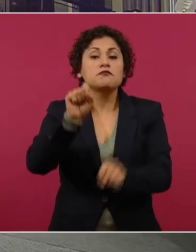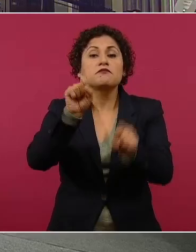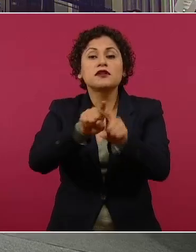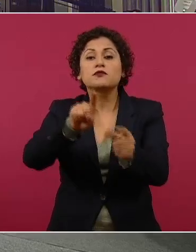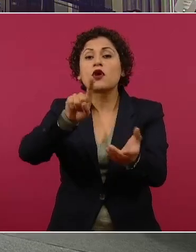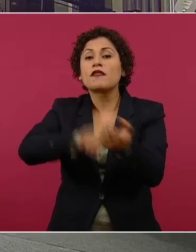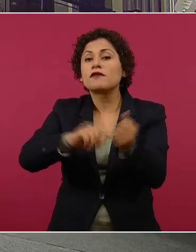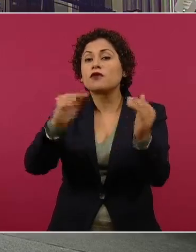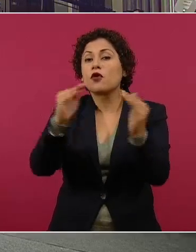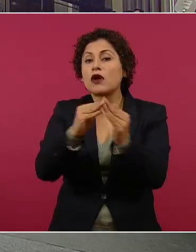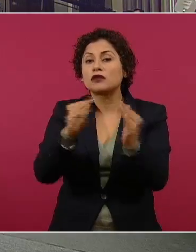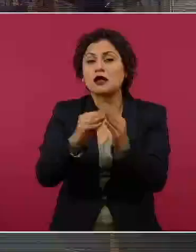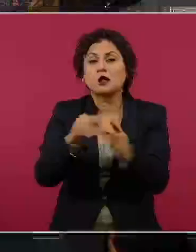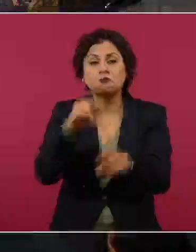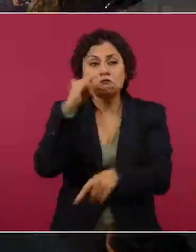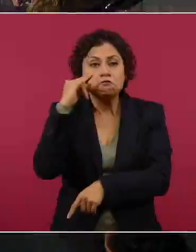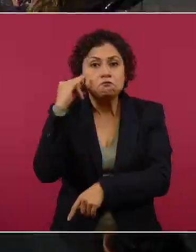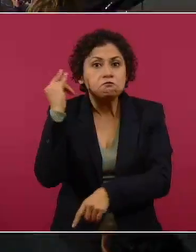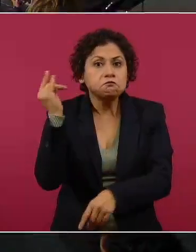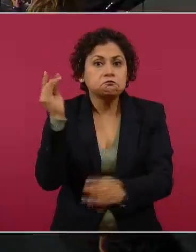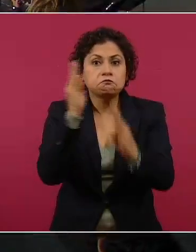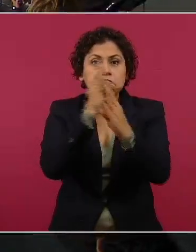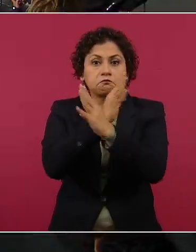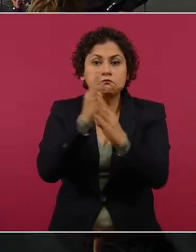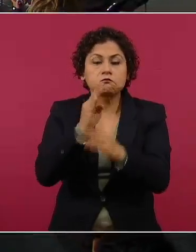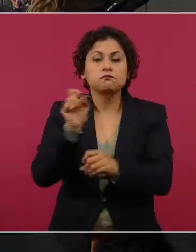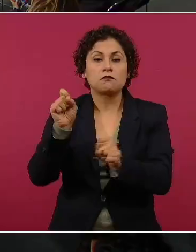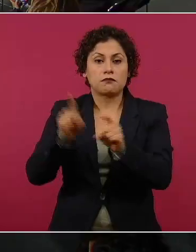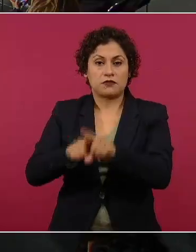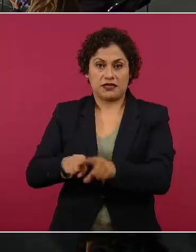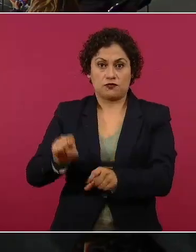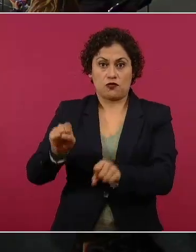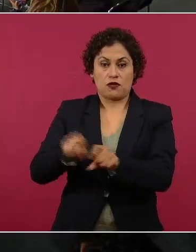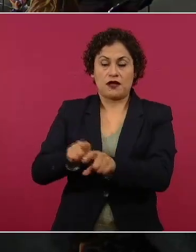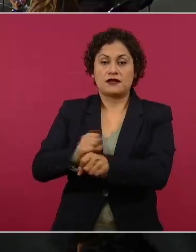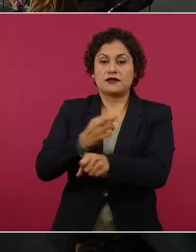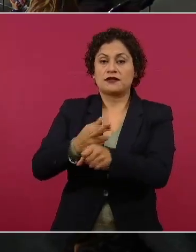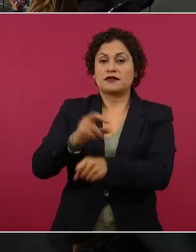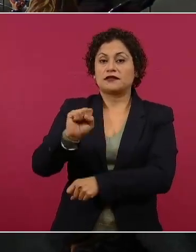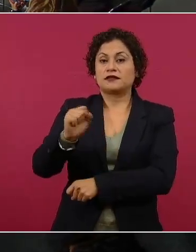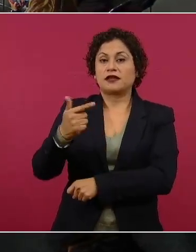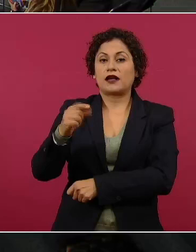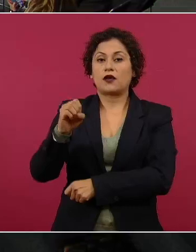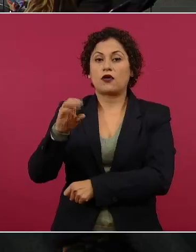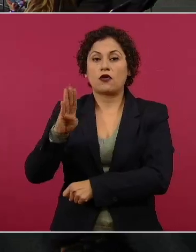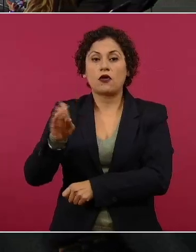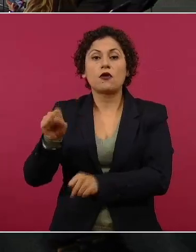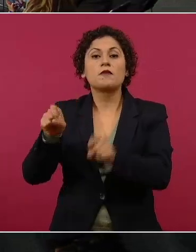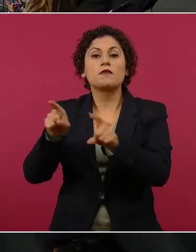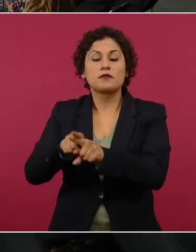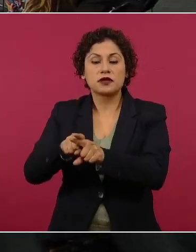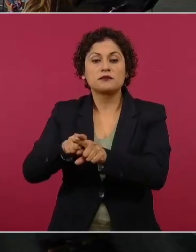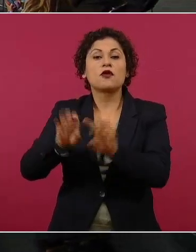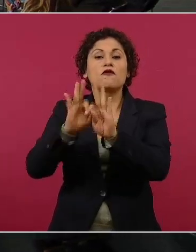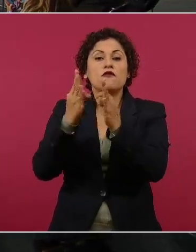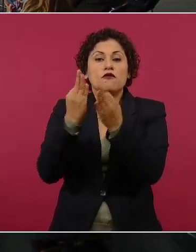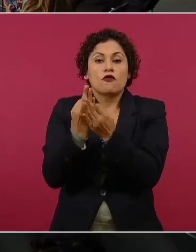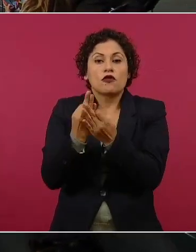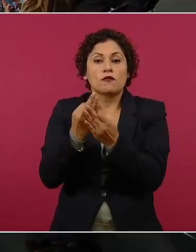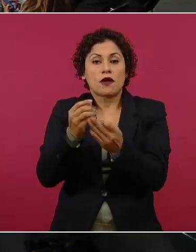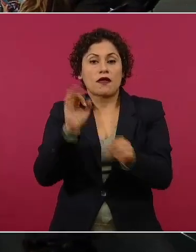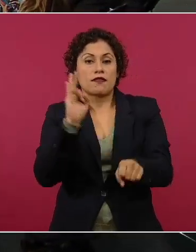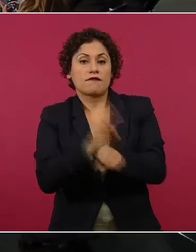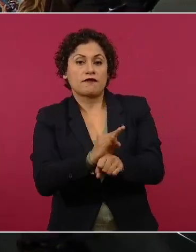palo. Actualmente, dentro de la misma CEGOP, el Consejo Consultivo del Mecanismo de Protección a Defensores y